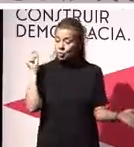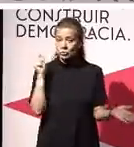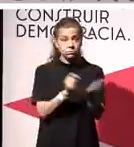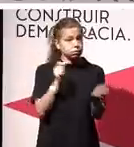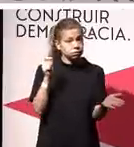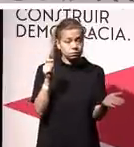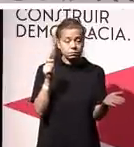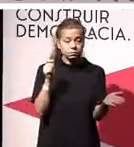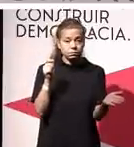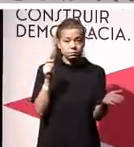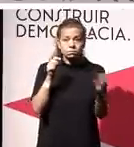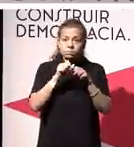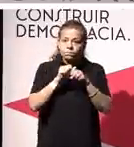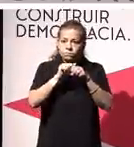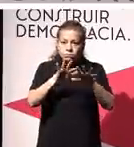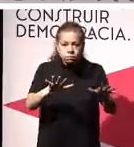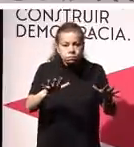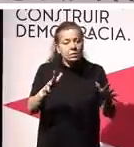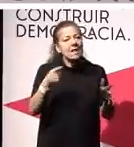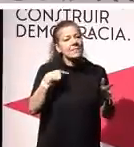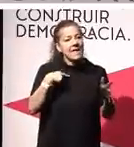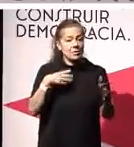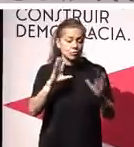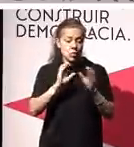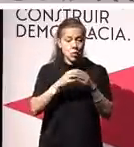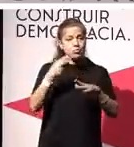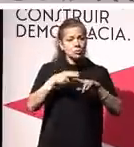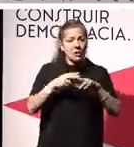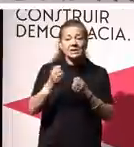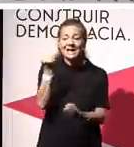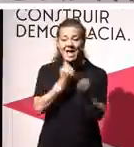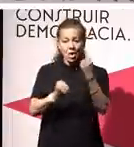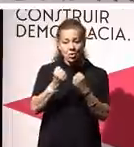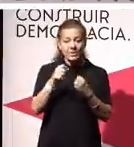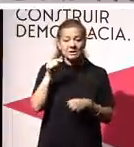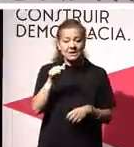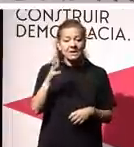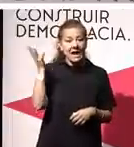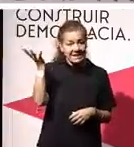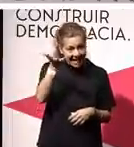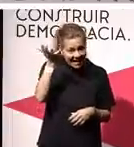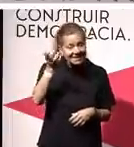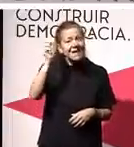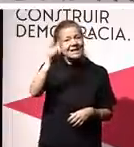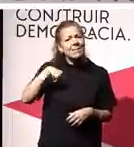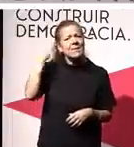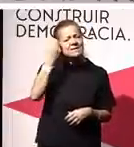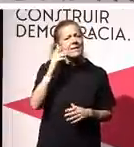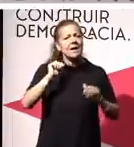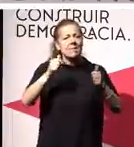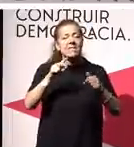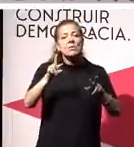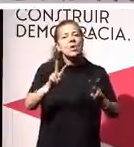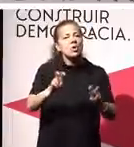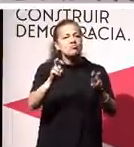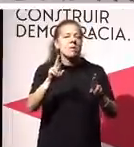instante se extendió la preocupación entre las élites políticas y económicas españolas, mientras creo que al mismo tiempo nacía una gran